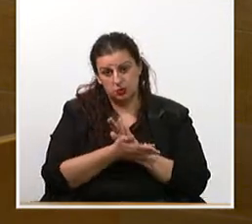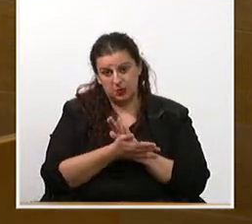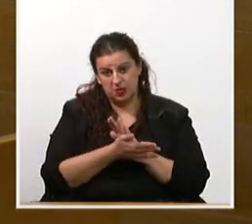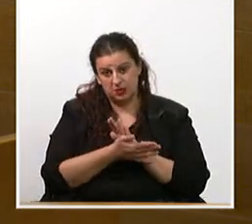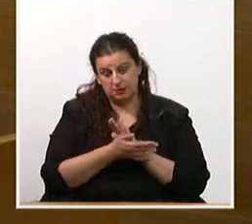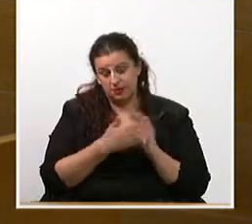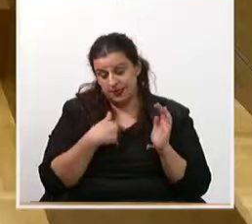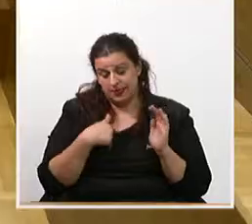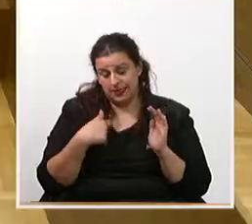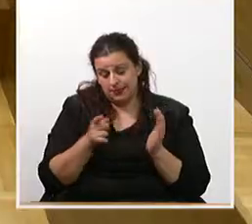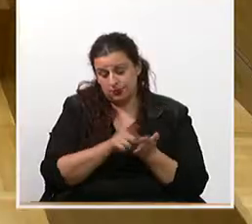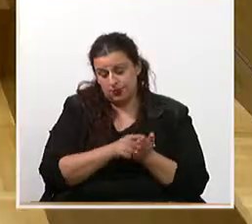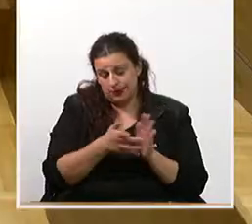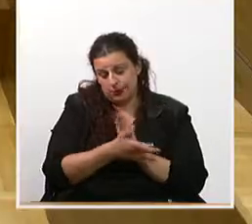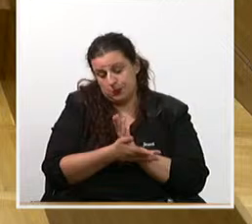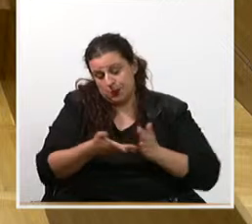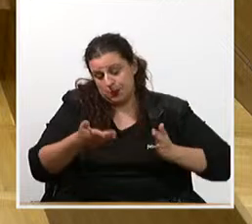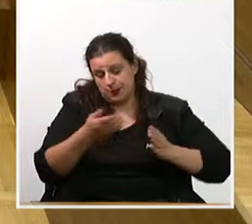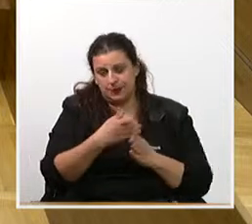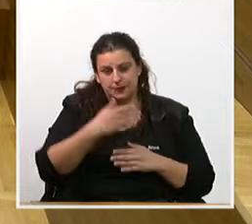gracias muchas